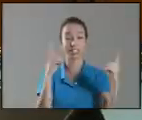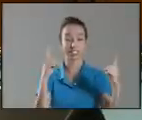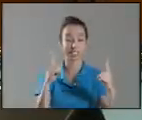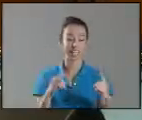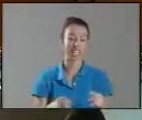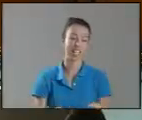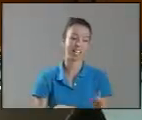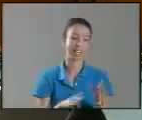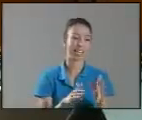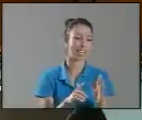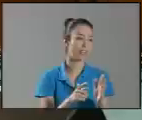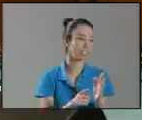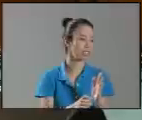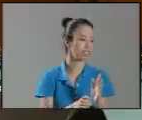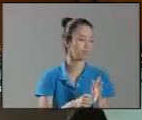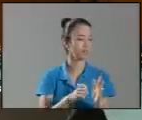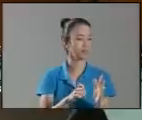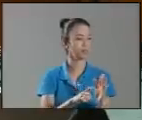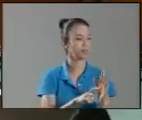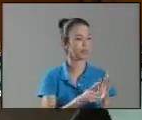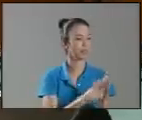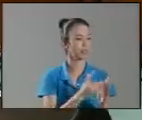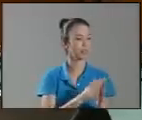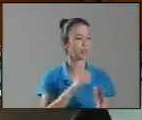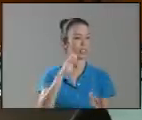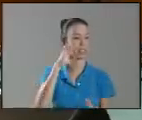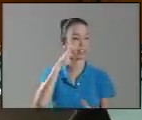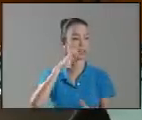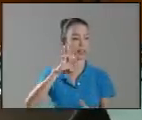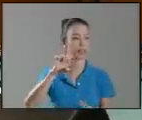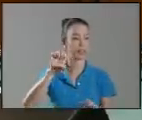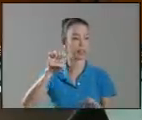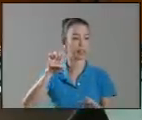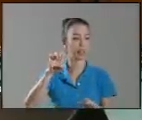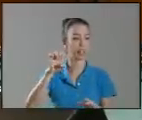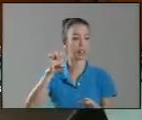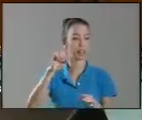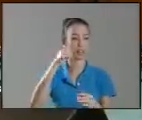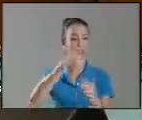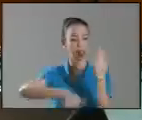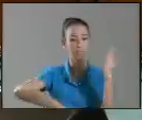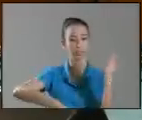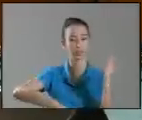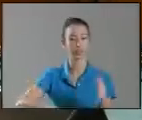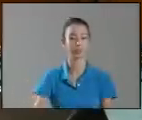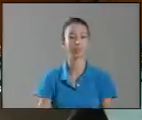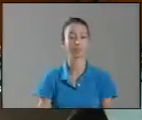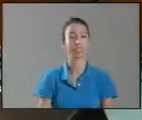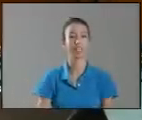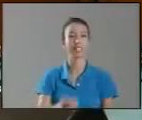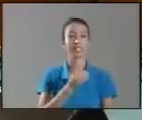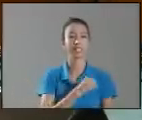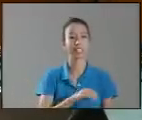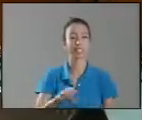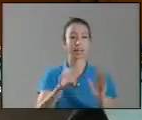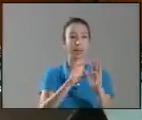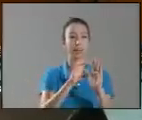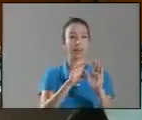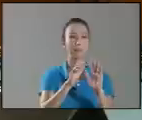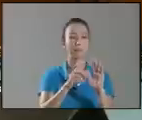He estado platicando acerca del tiempo final desde el ángulo de Efesios, capítulo